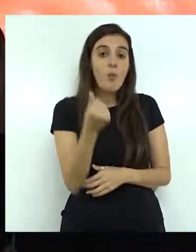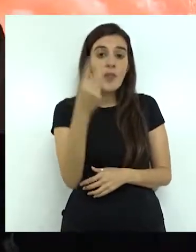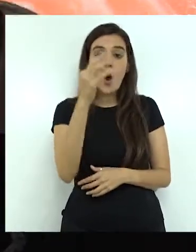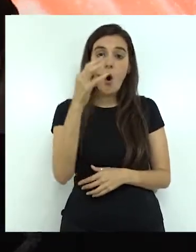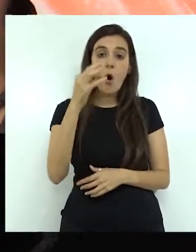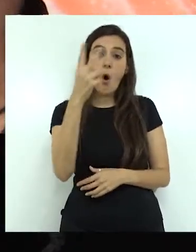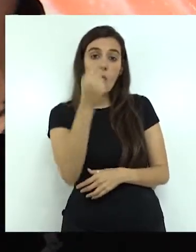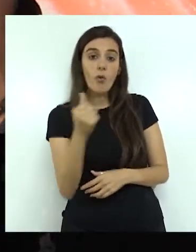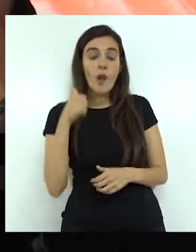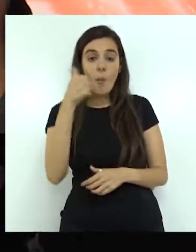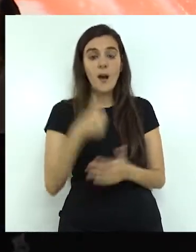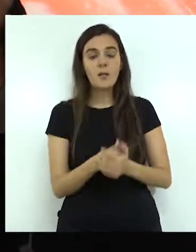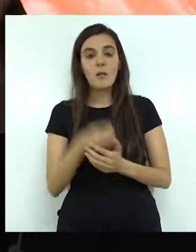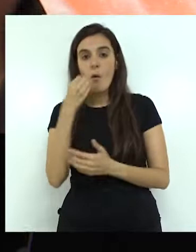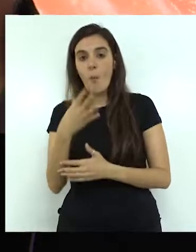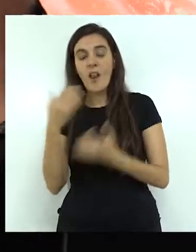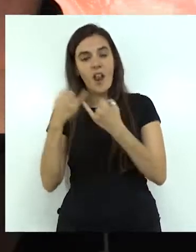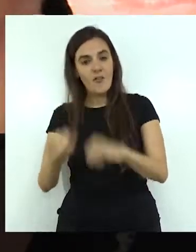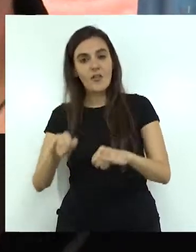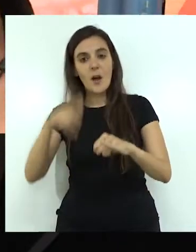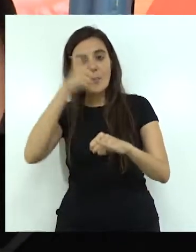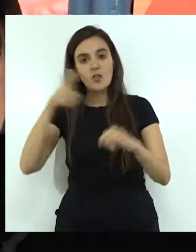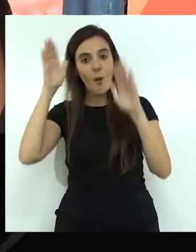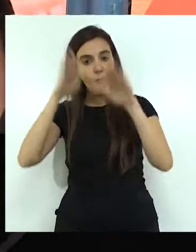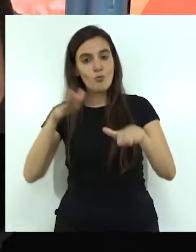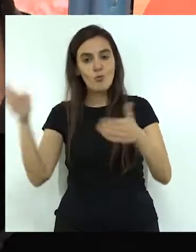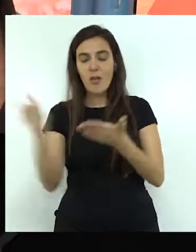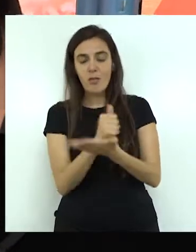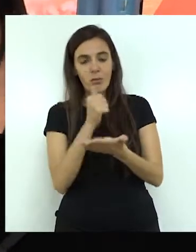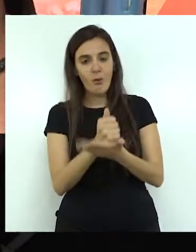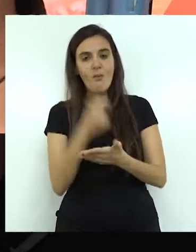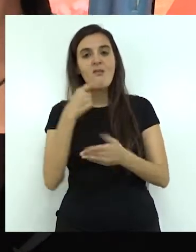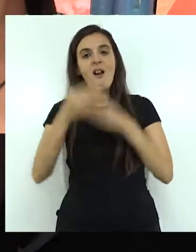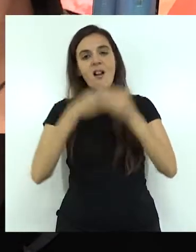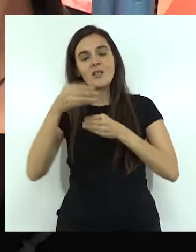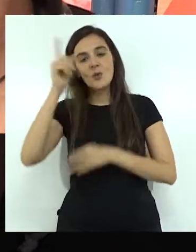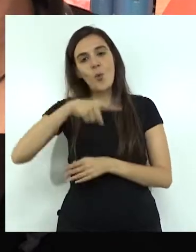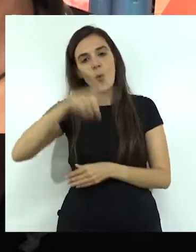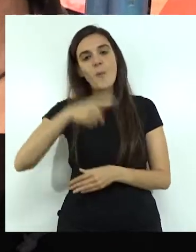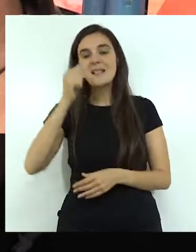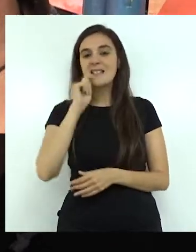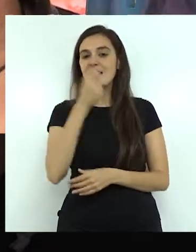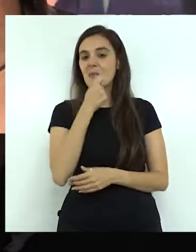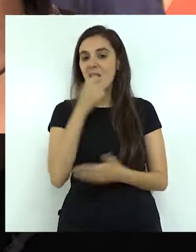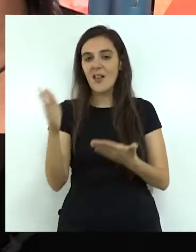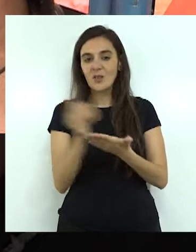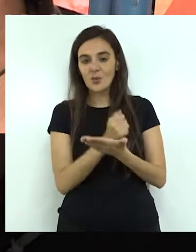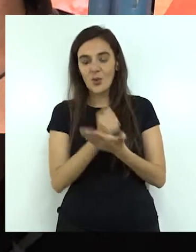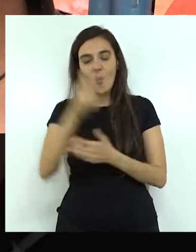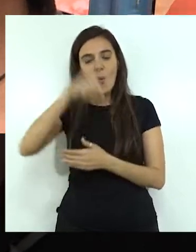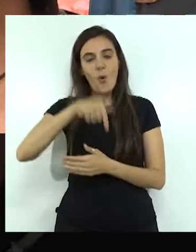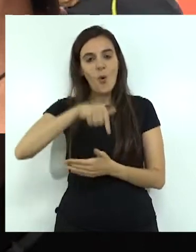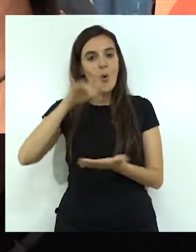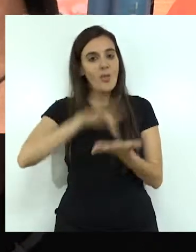hombre que las fiestas de los musulmanes han estado mails ramadán y si está